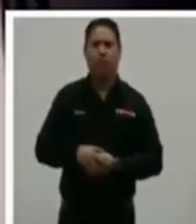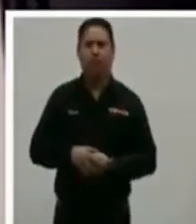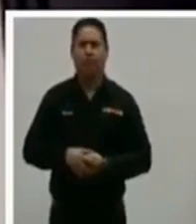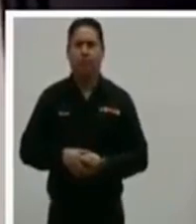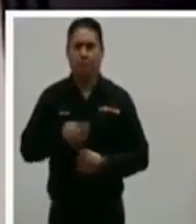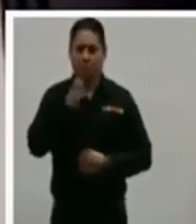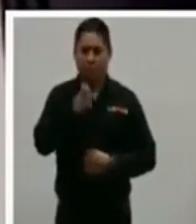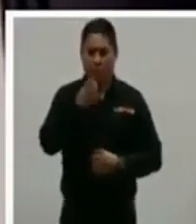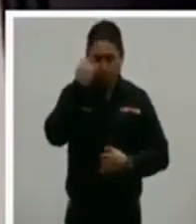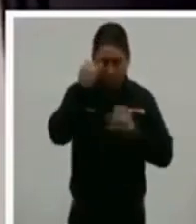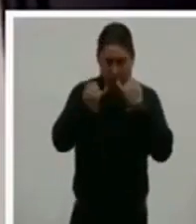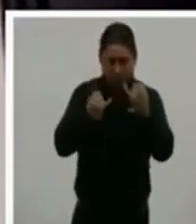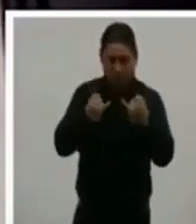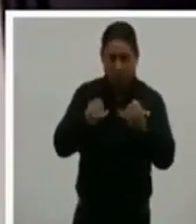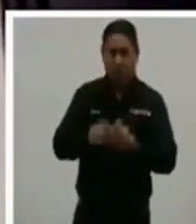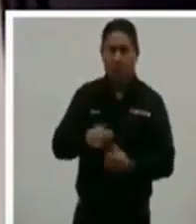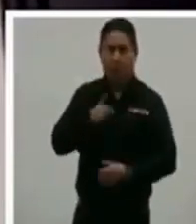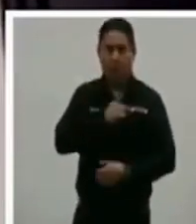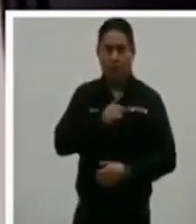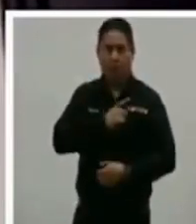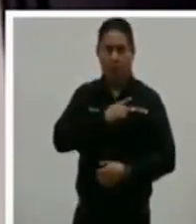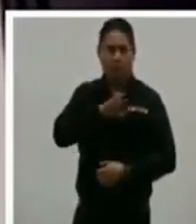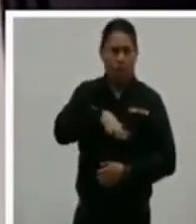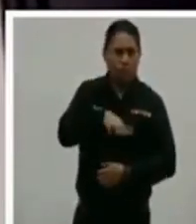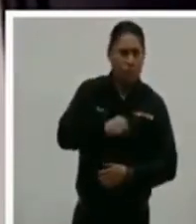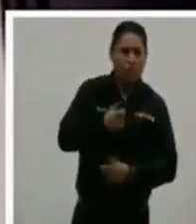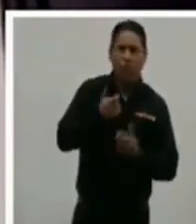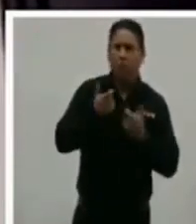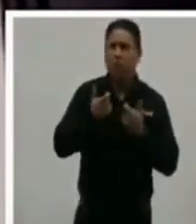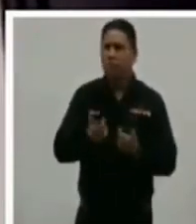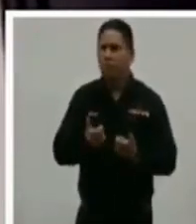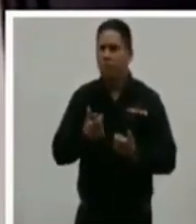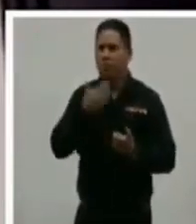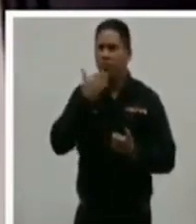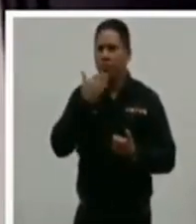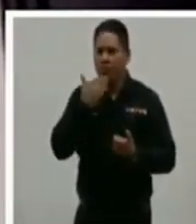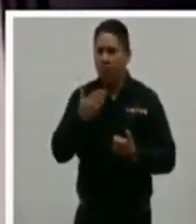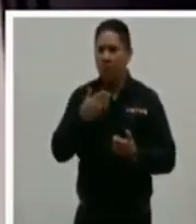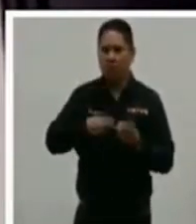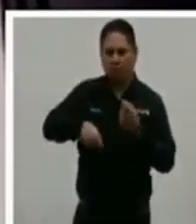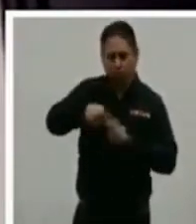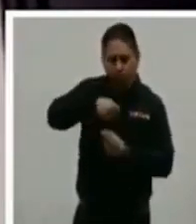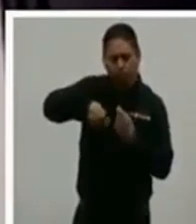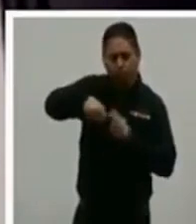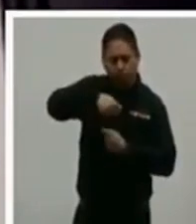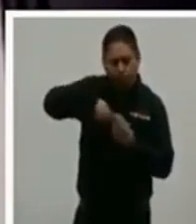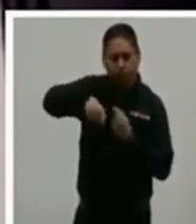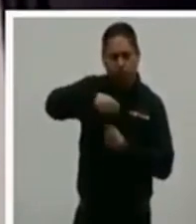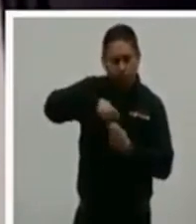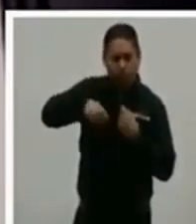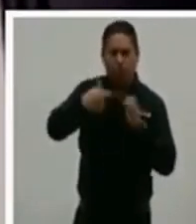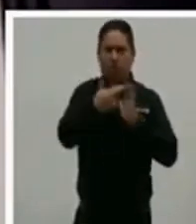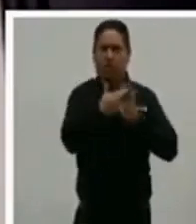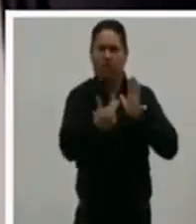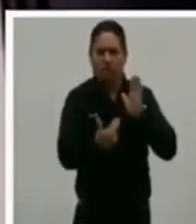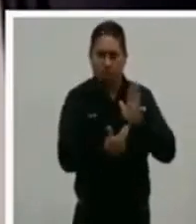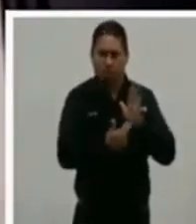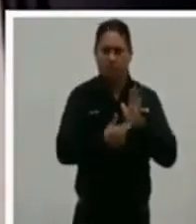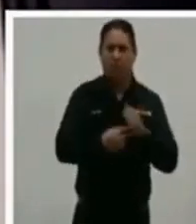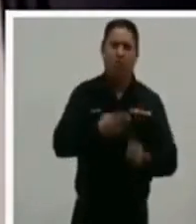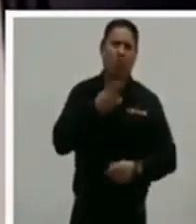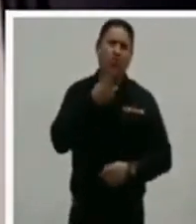esta iniciativa busca promover finanzas públicas locales sostenibles a través de reglas financieras, el